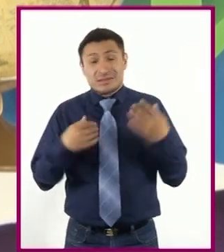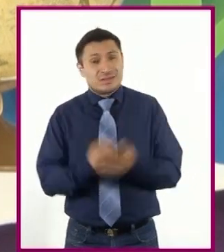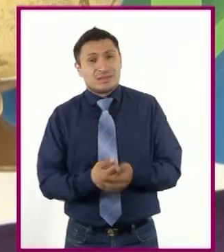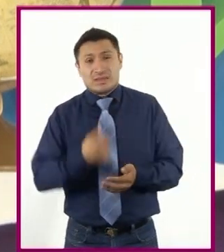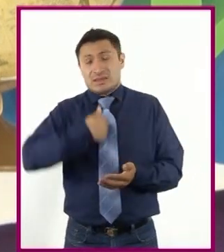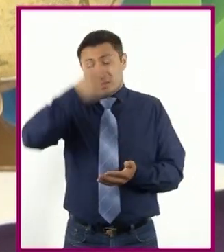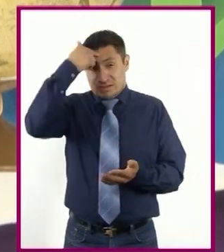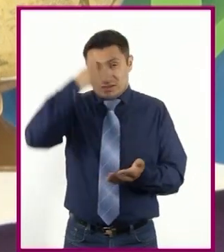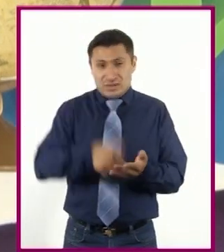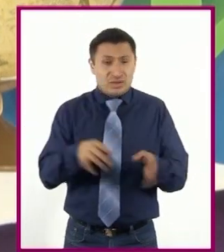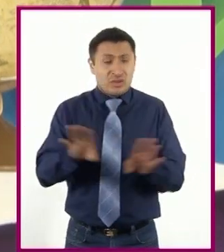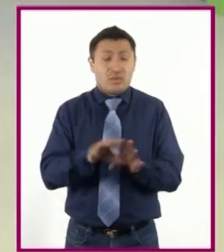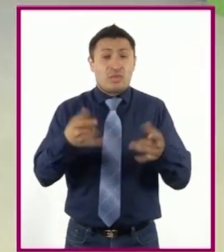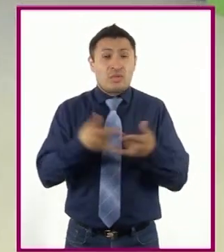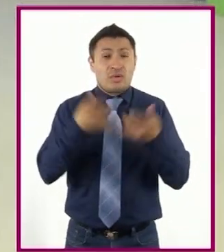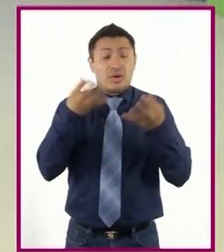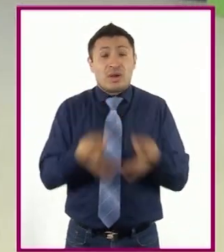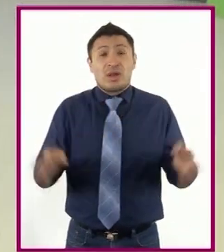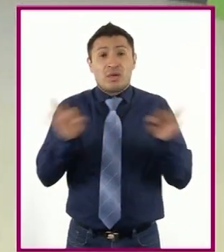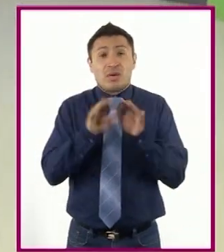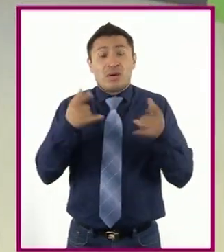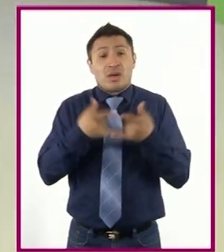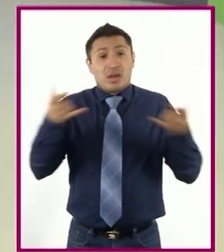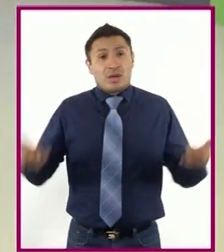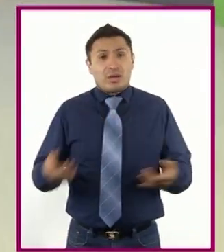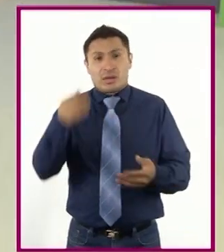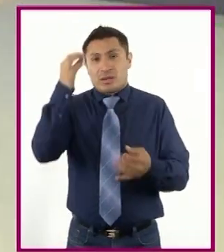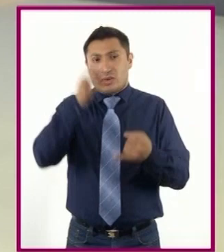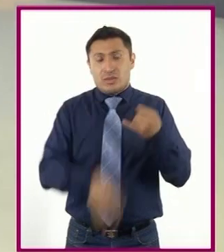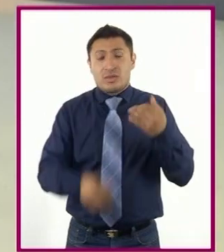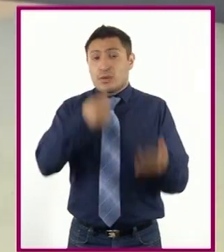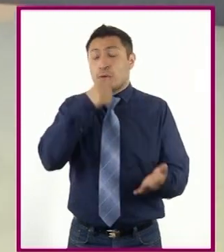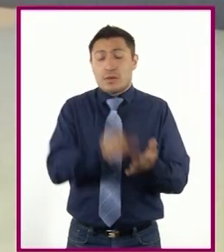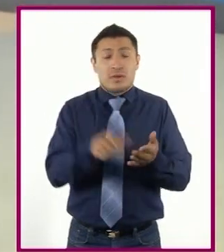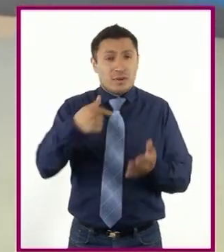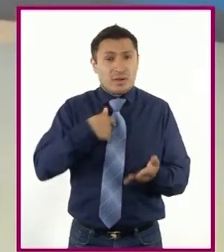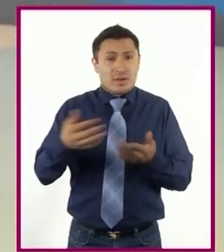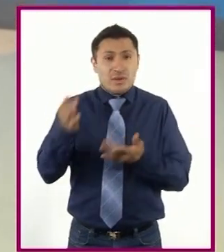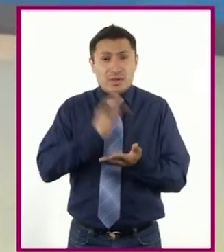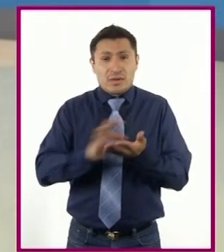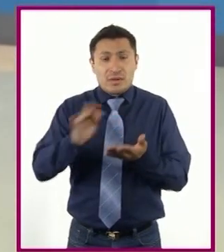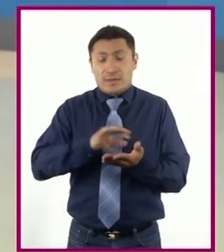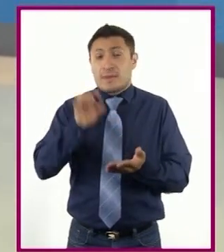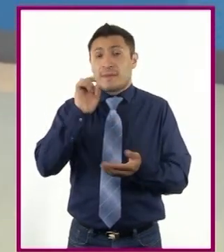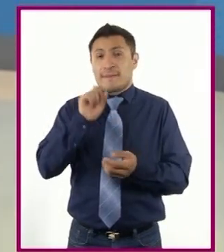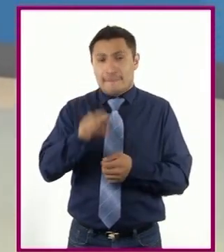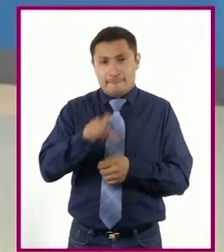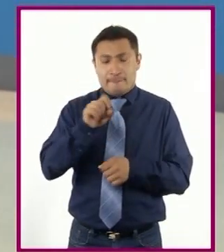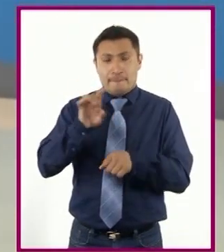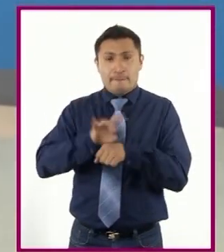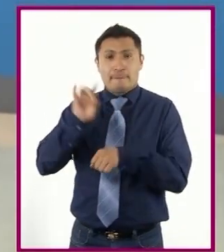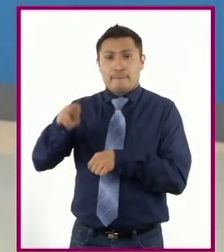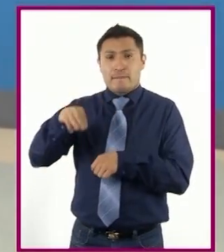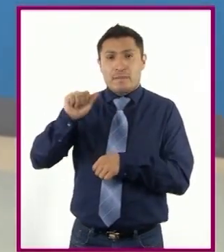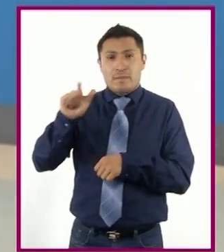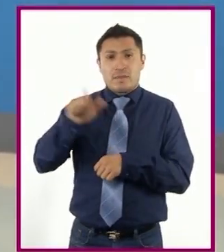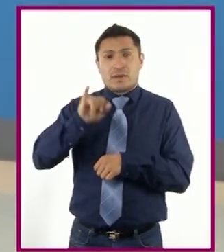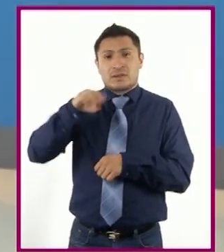creer que es un hecho histórico. La última carta que les compartiré también la dirigió a Maximiliano en enero